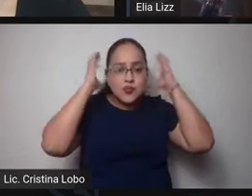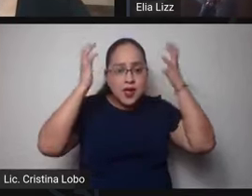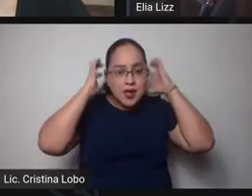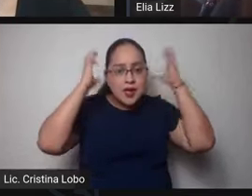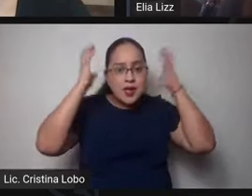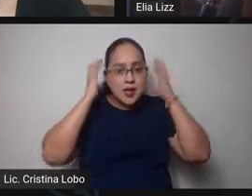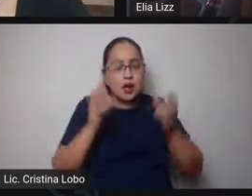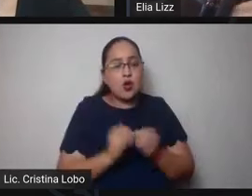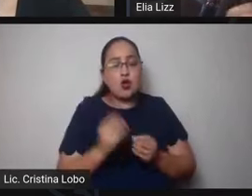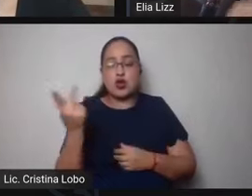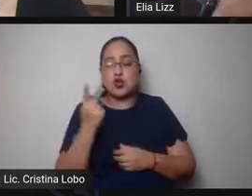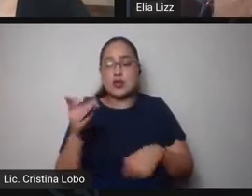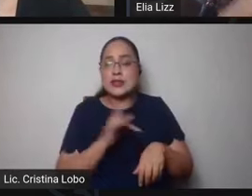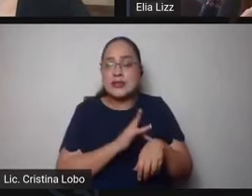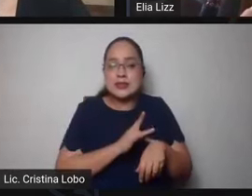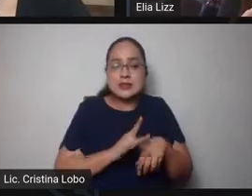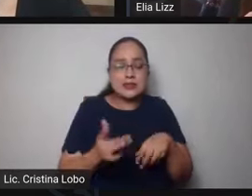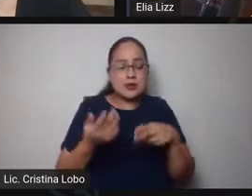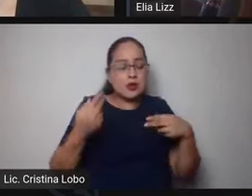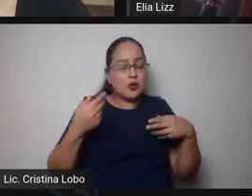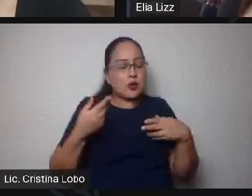duérmanse desnudos, traten